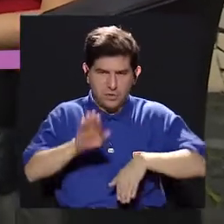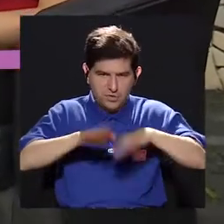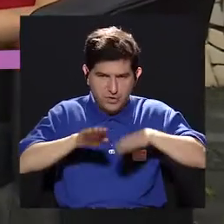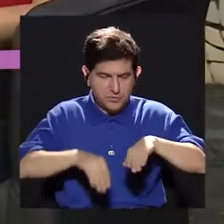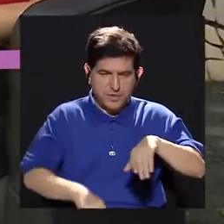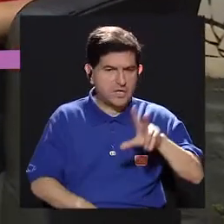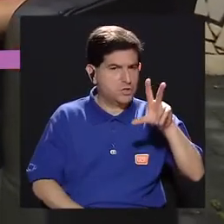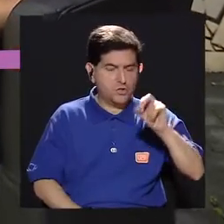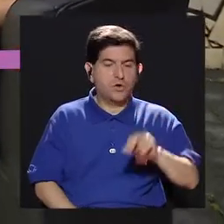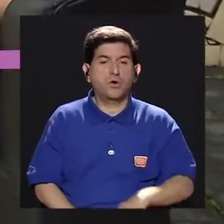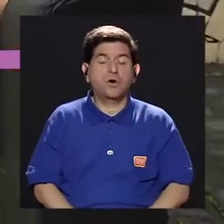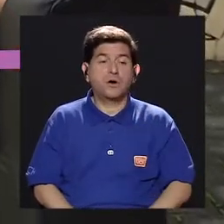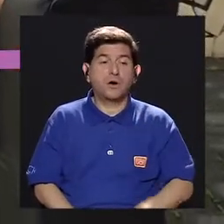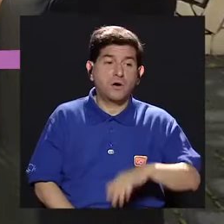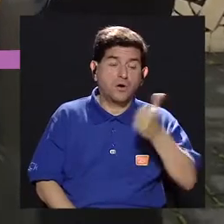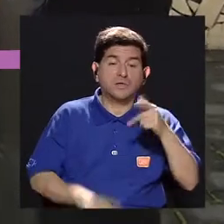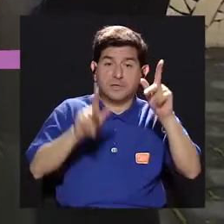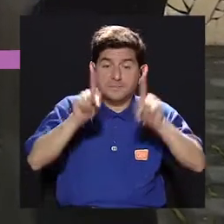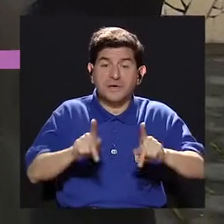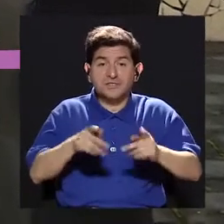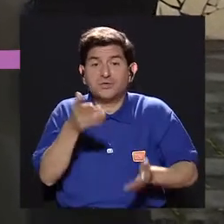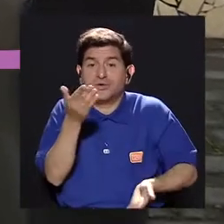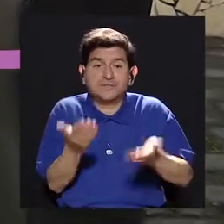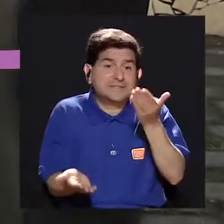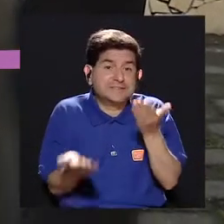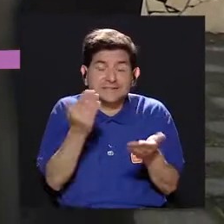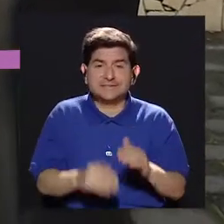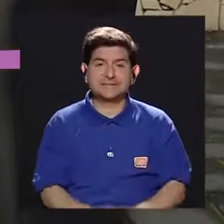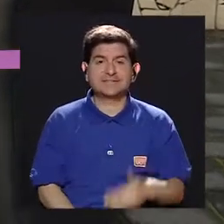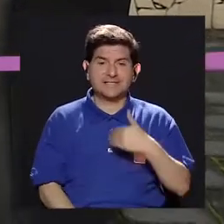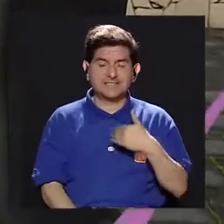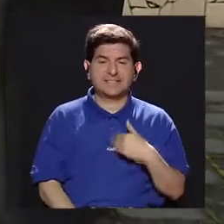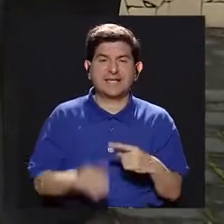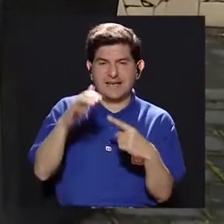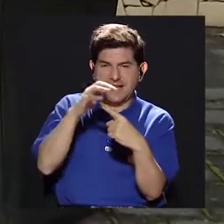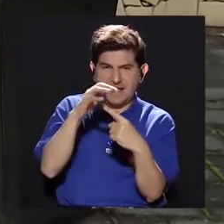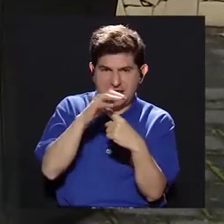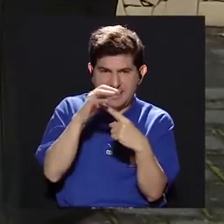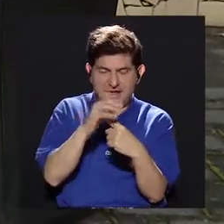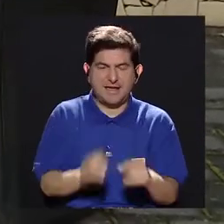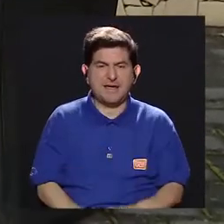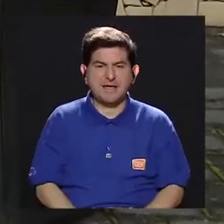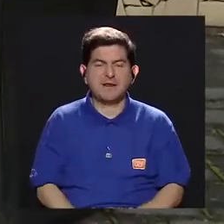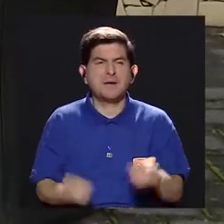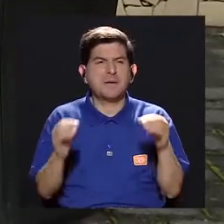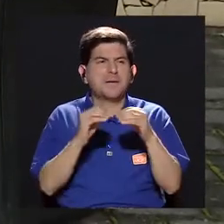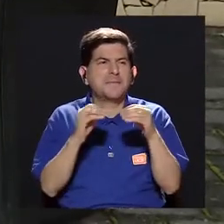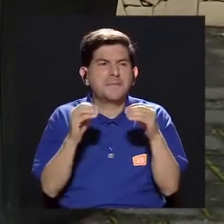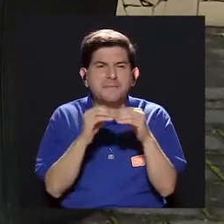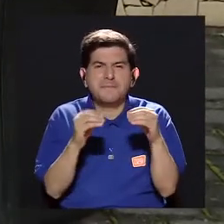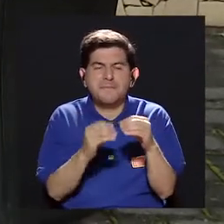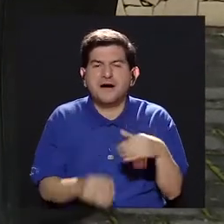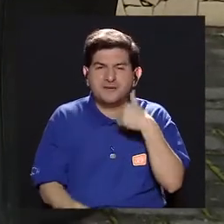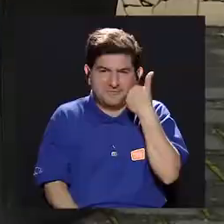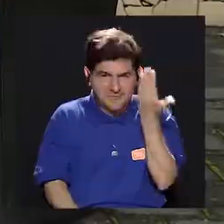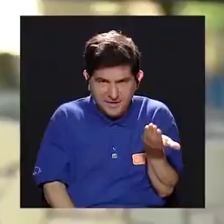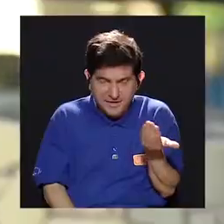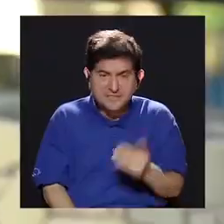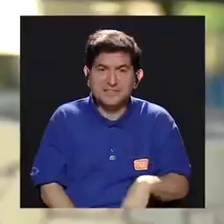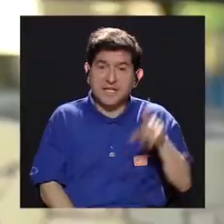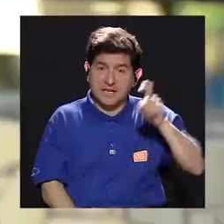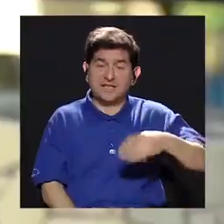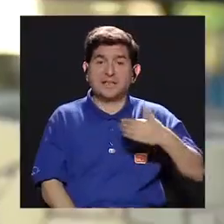Segundo, aquellas personas que tienden a tener honguitos o pie de atleta con mayor